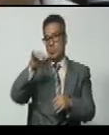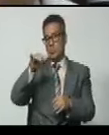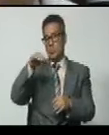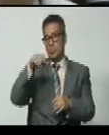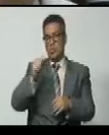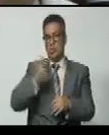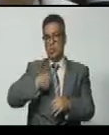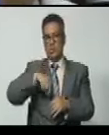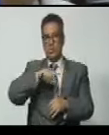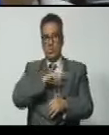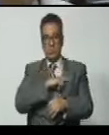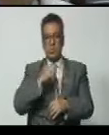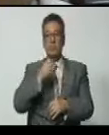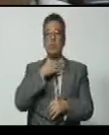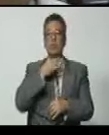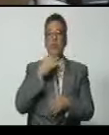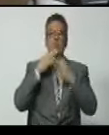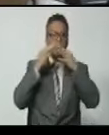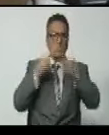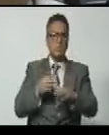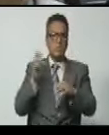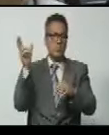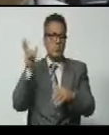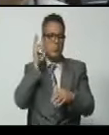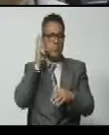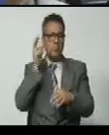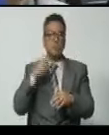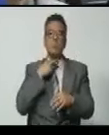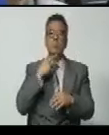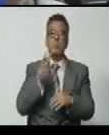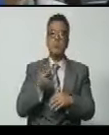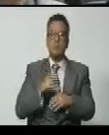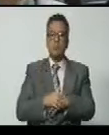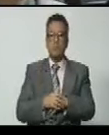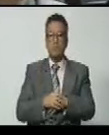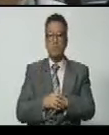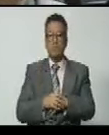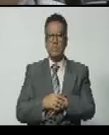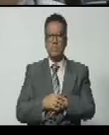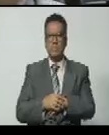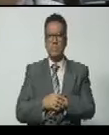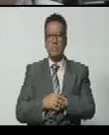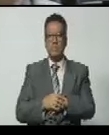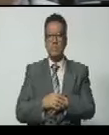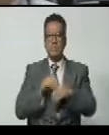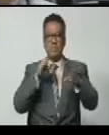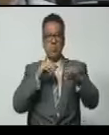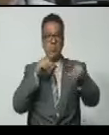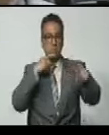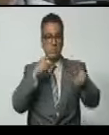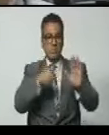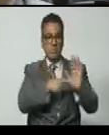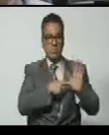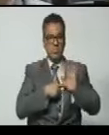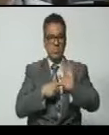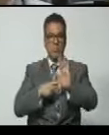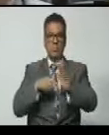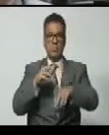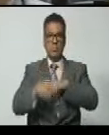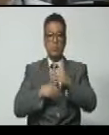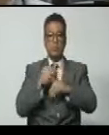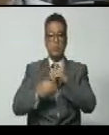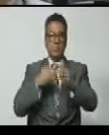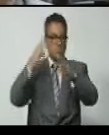Para nosotros fue un gran placer escuchar de viva voz por videoconferencia la presentación que hizo